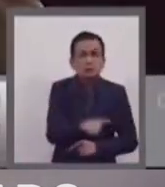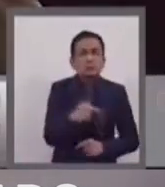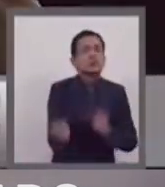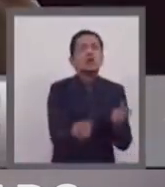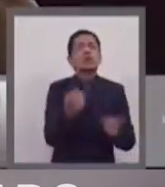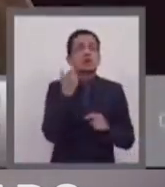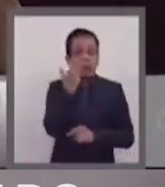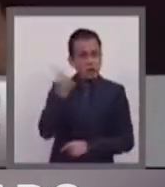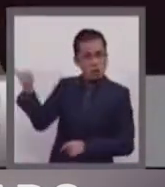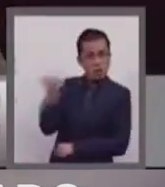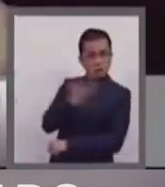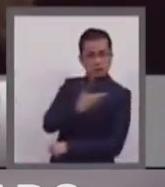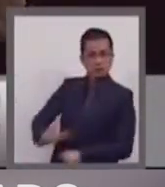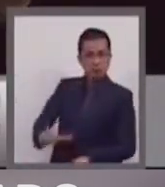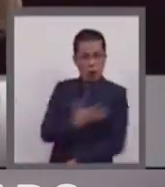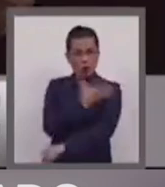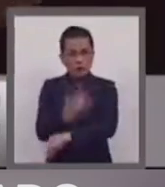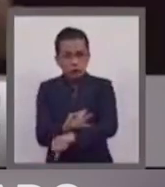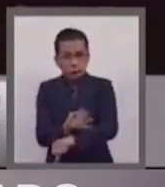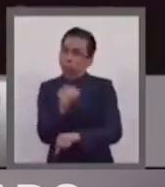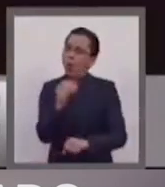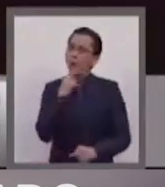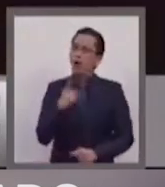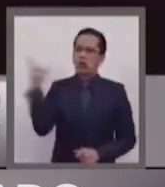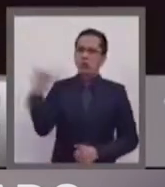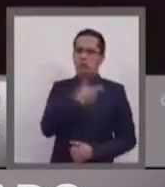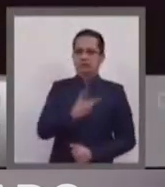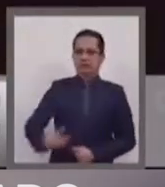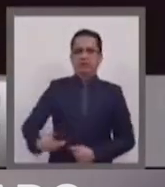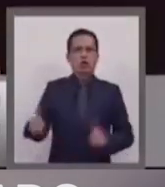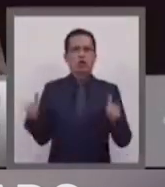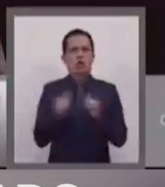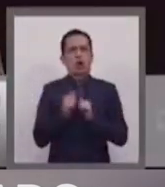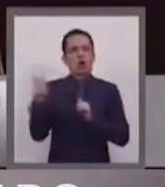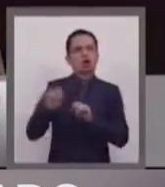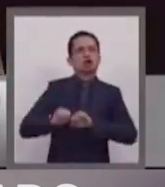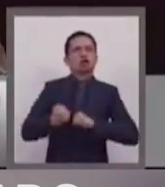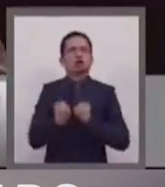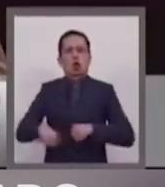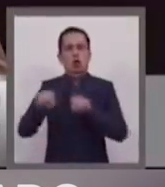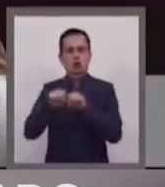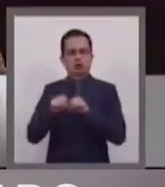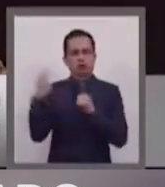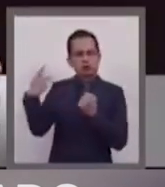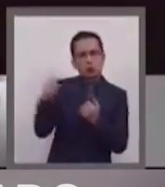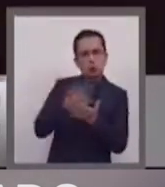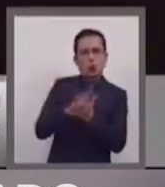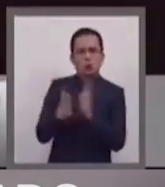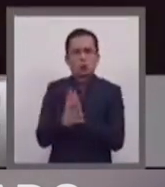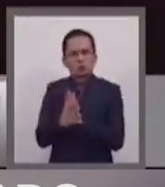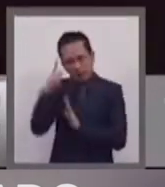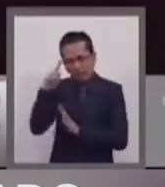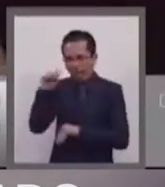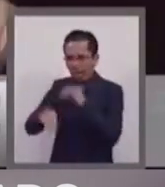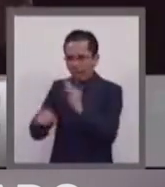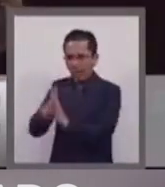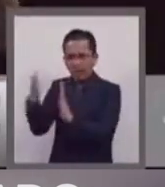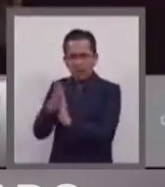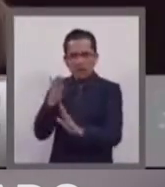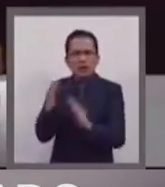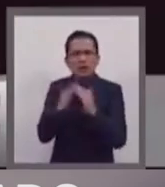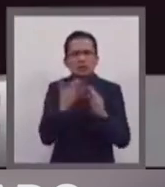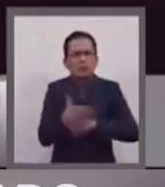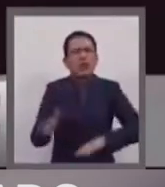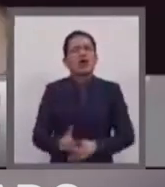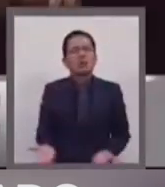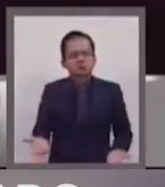un presidente honesto o a uno que se construyó con sus socios, con sus cómplices, una Casa Blanca? Que le